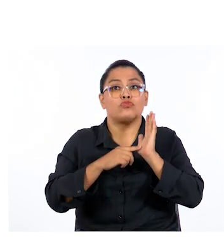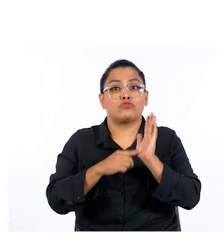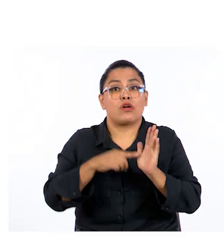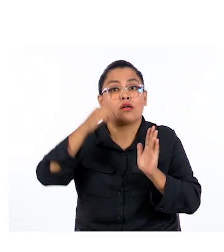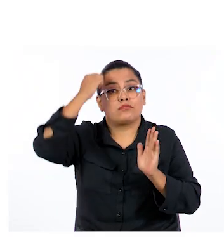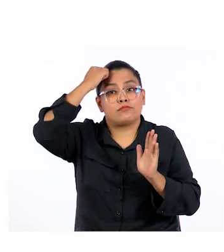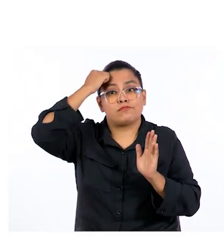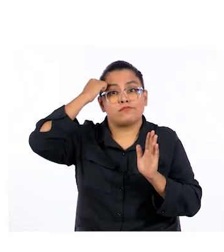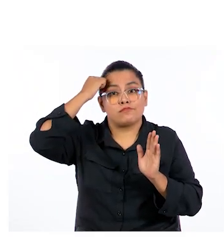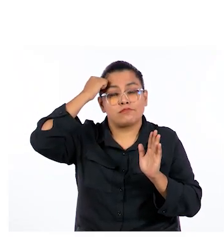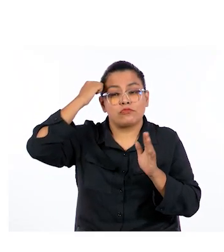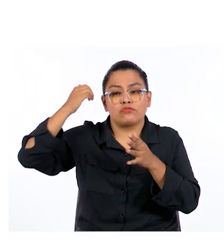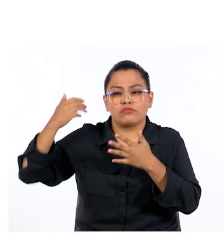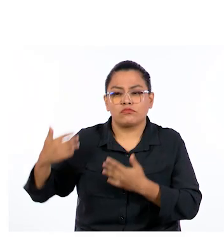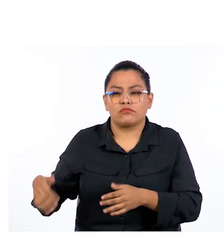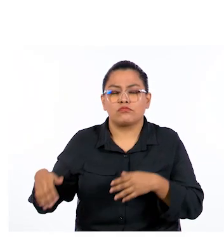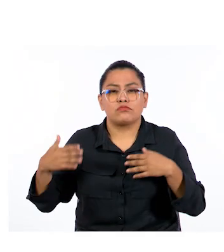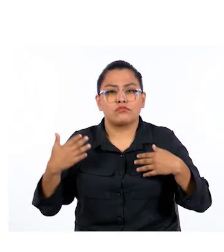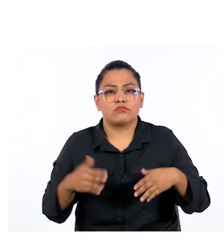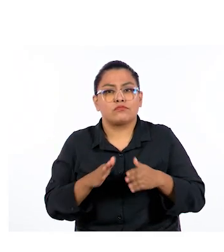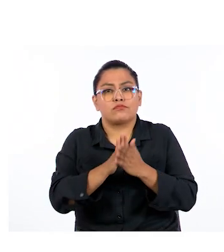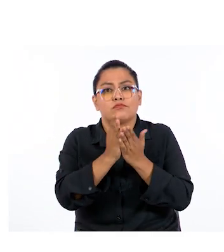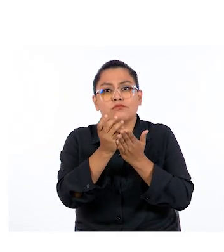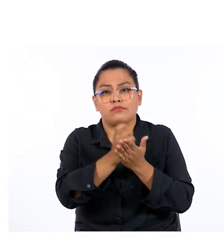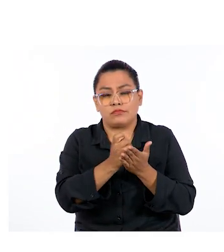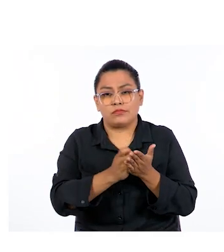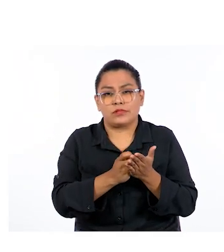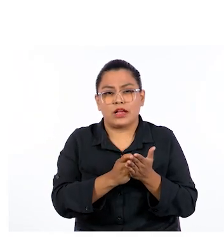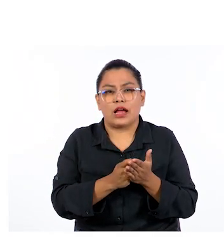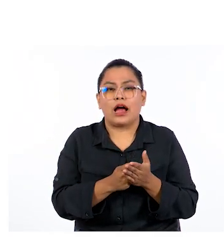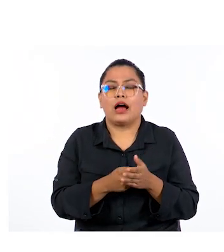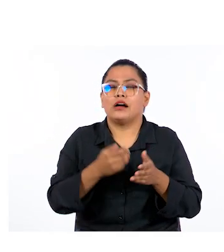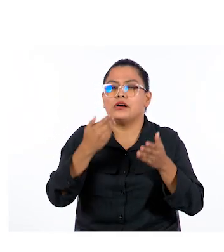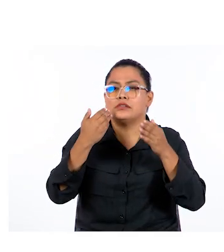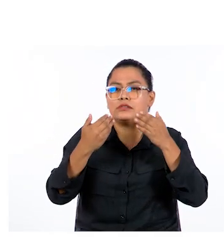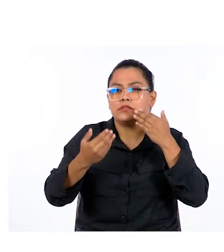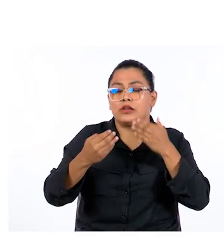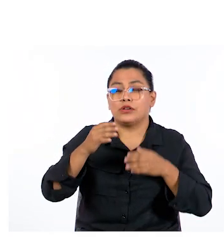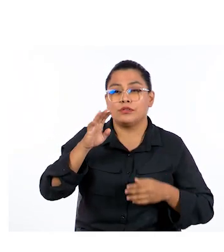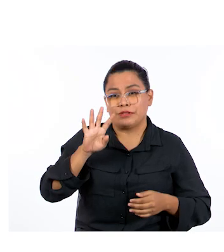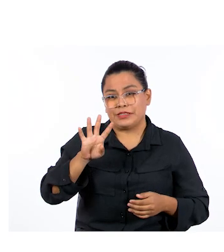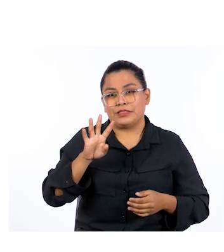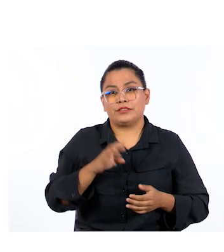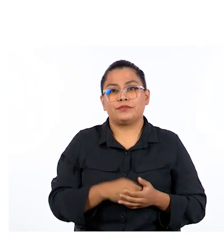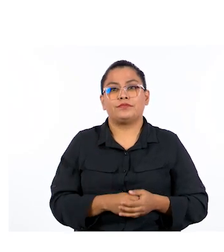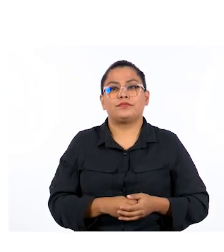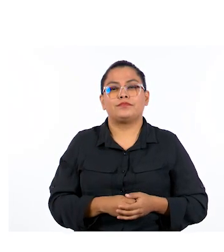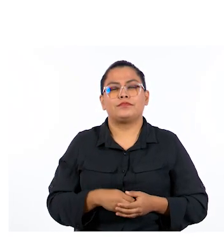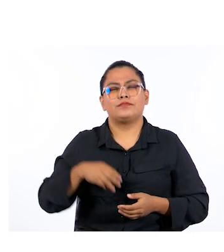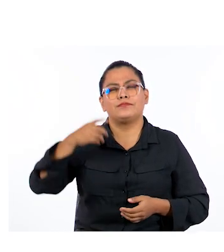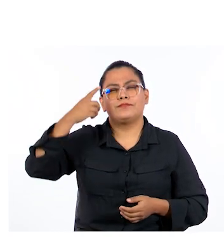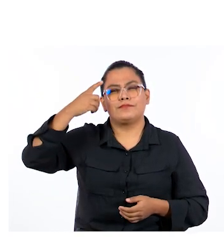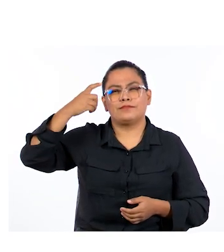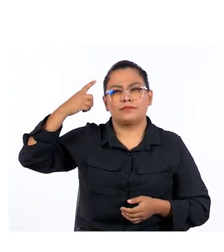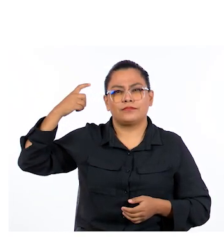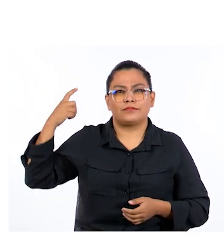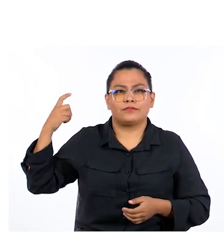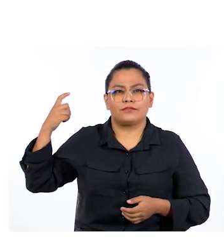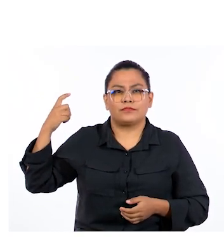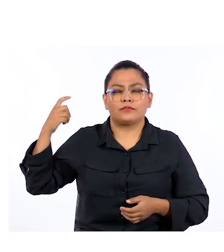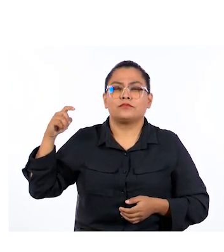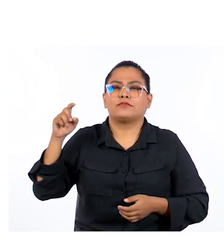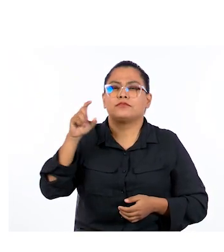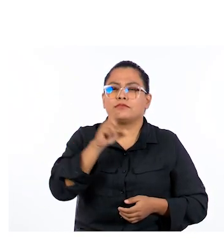través de las actividades del libro de texto. Y aquí se mencionan cuáles. Recordemos que tenemos para cada